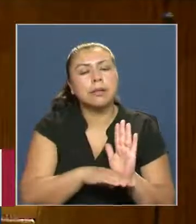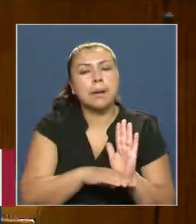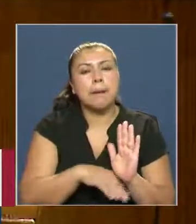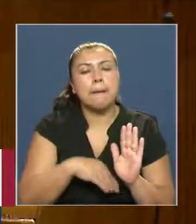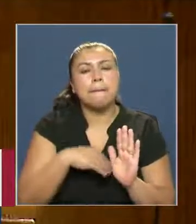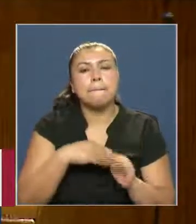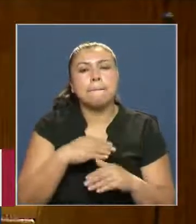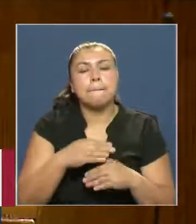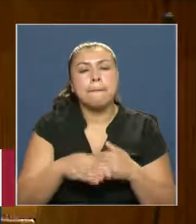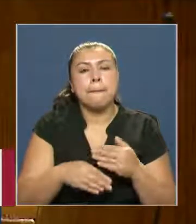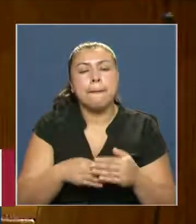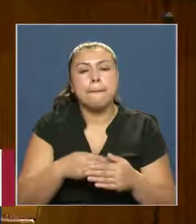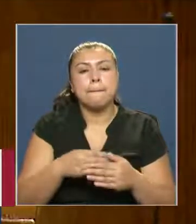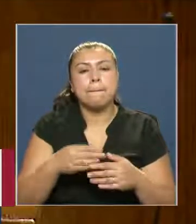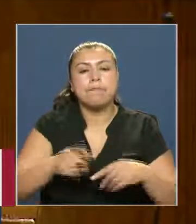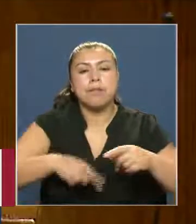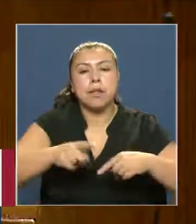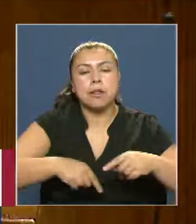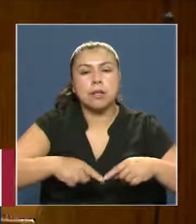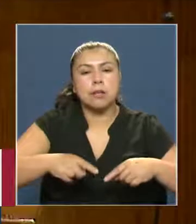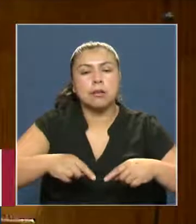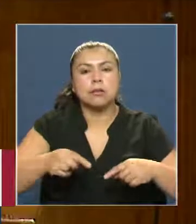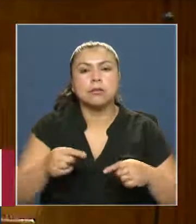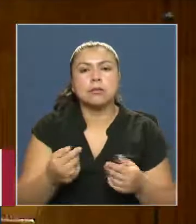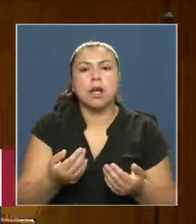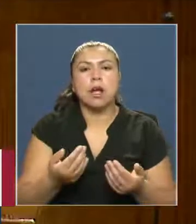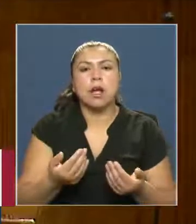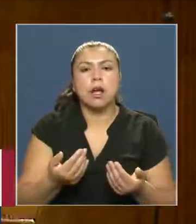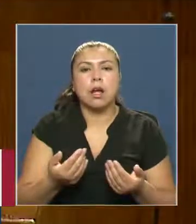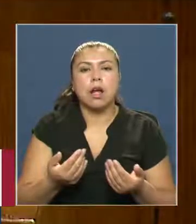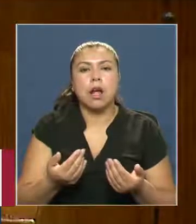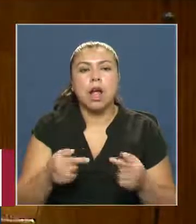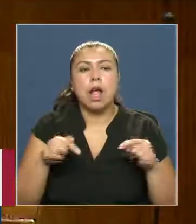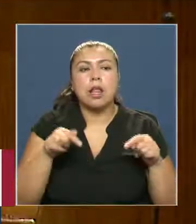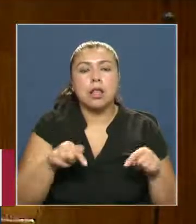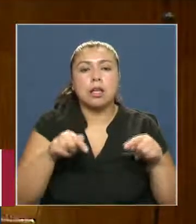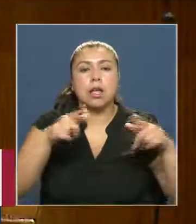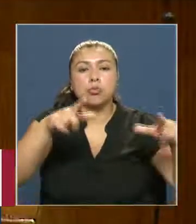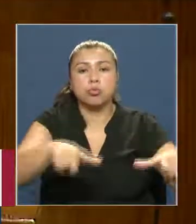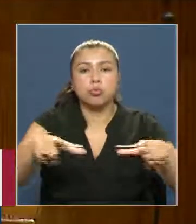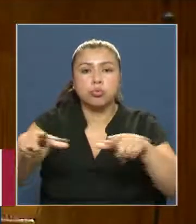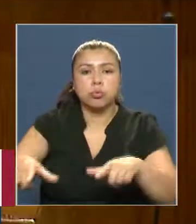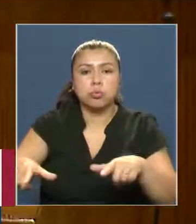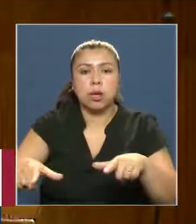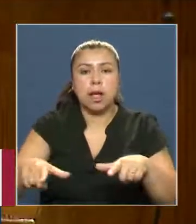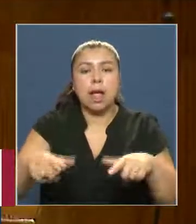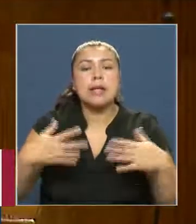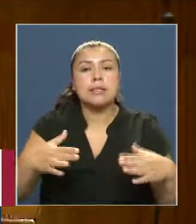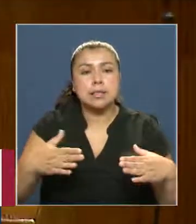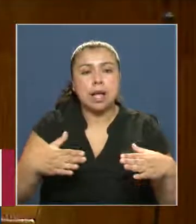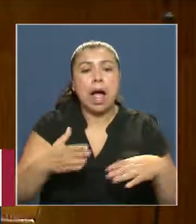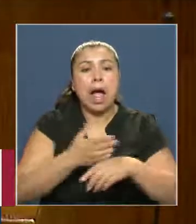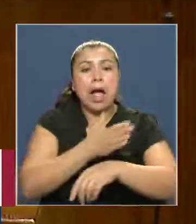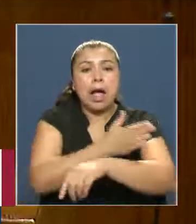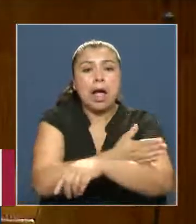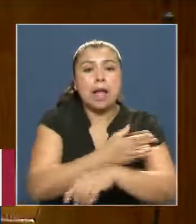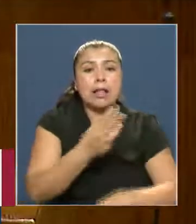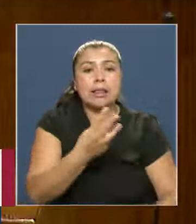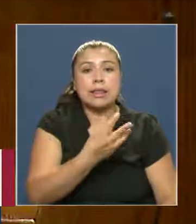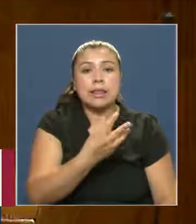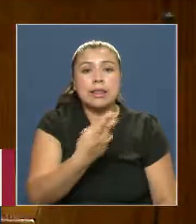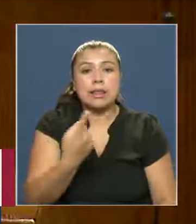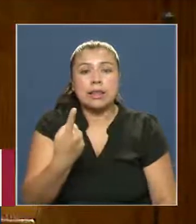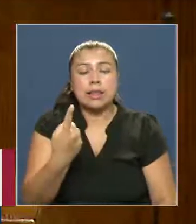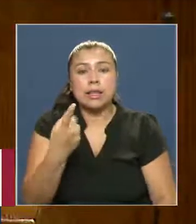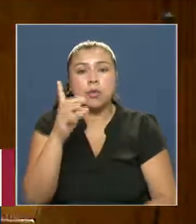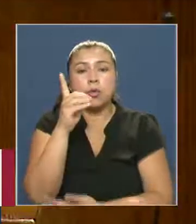de regulación de loteo, se dispone que los asentamientos se encuentren materializados de hecho con anterioridad al